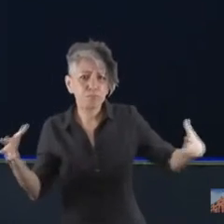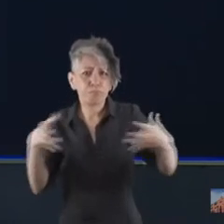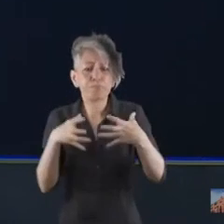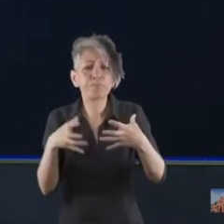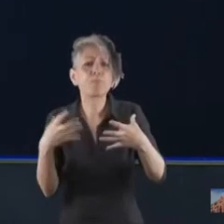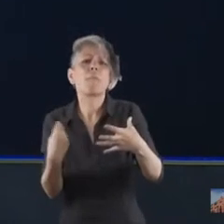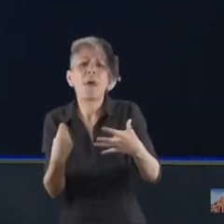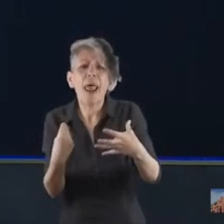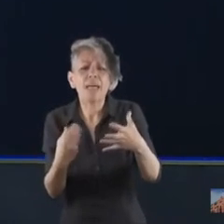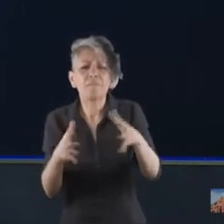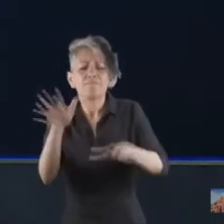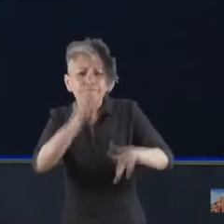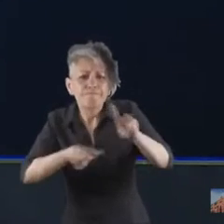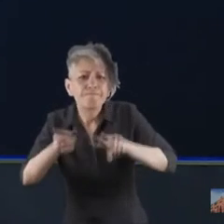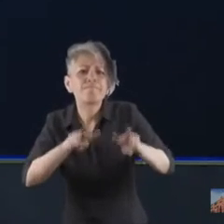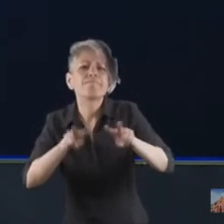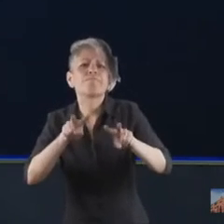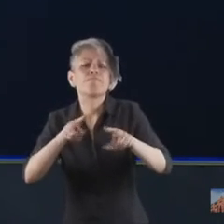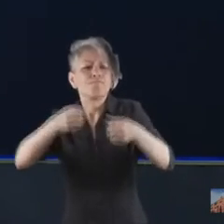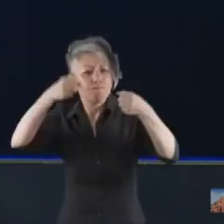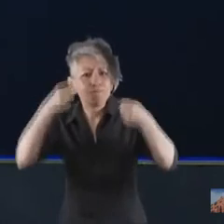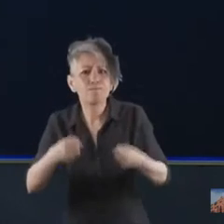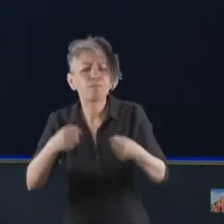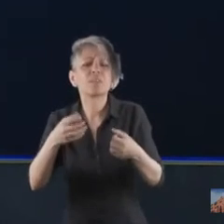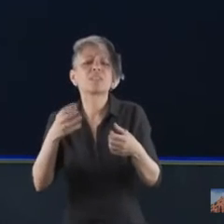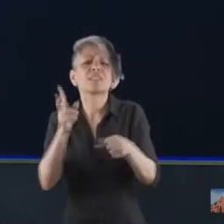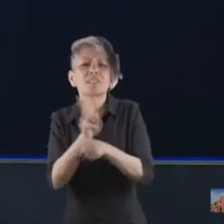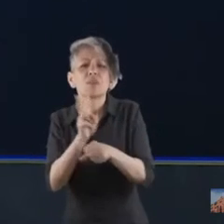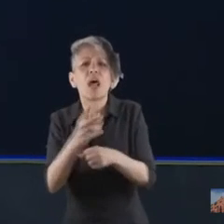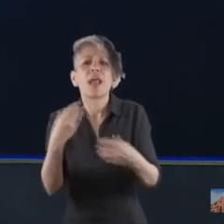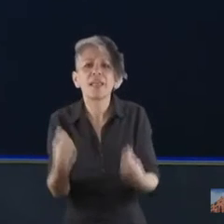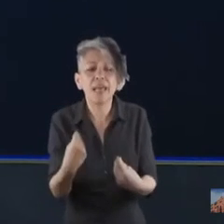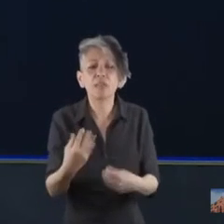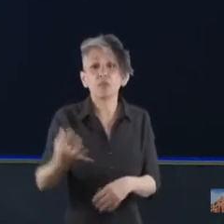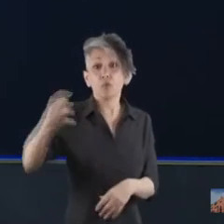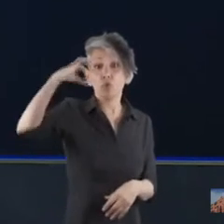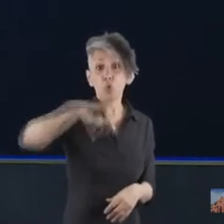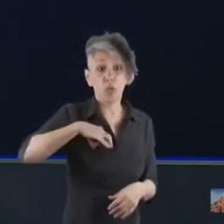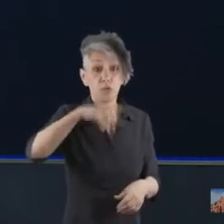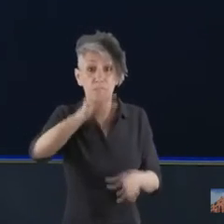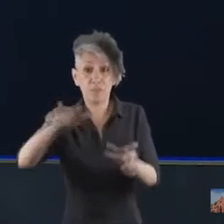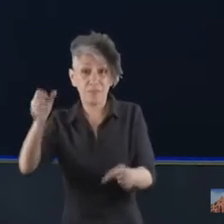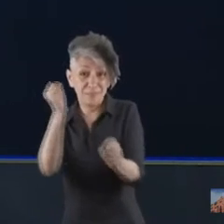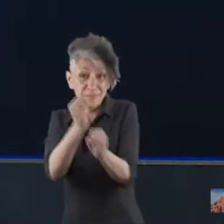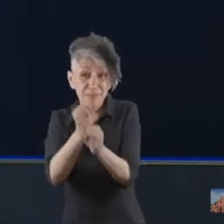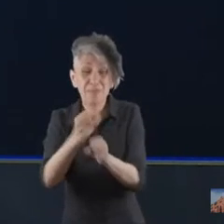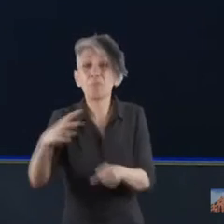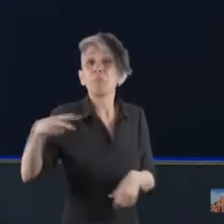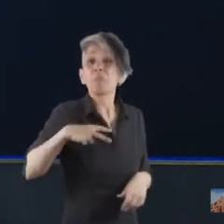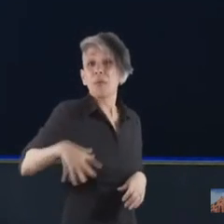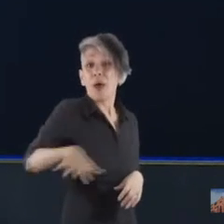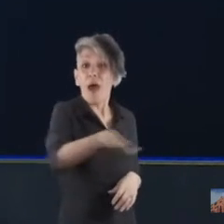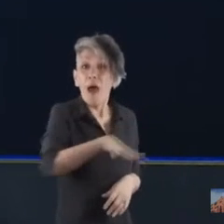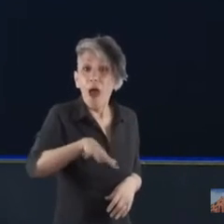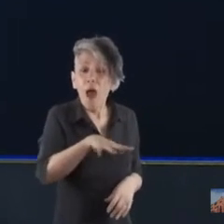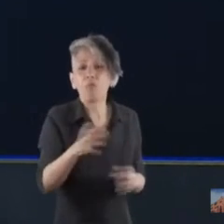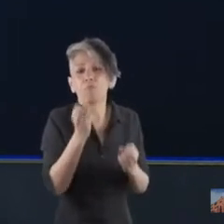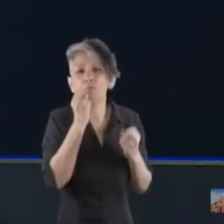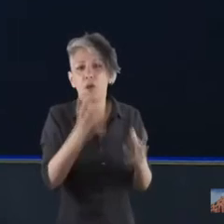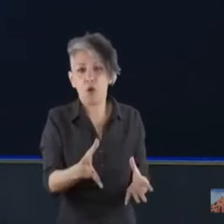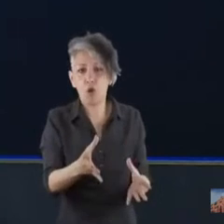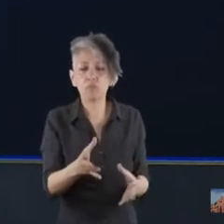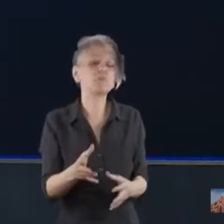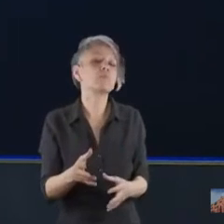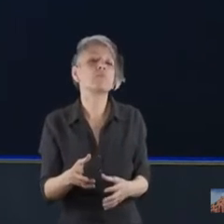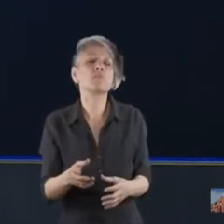mecanismo que permita la recuperación de ingresos de los trabajadores del sector privado que en caso de